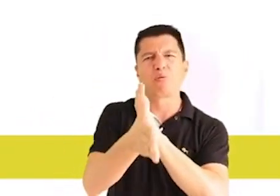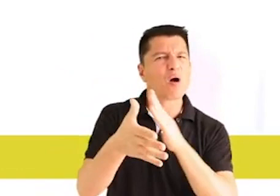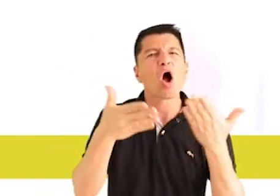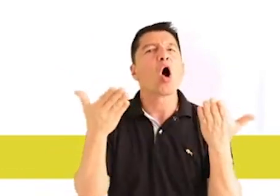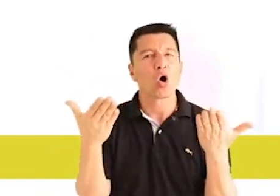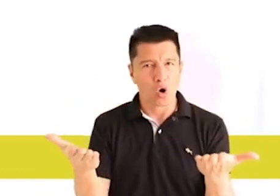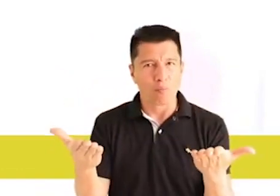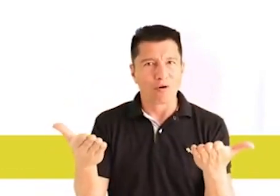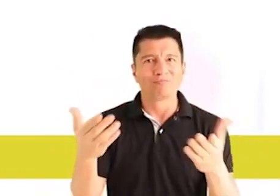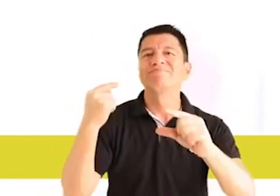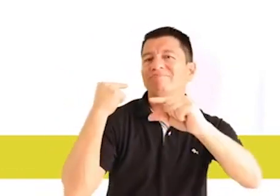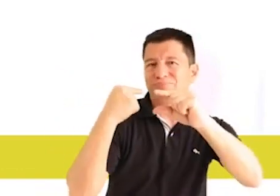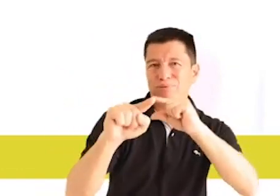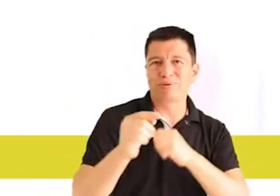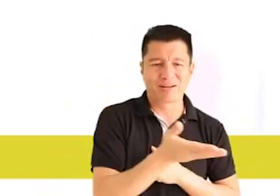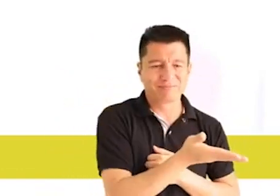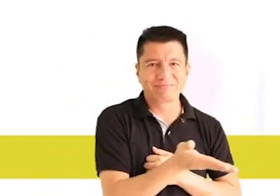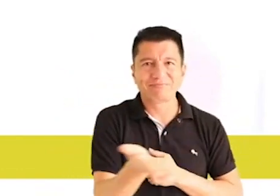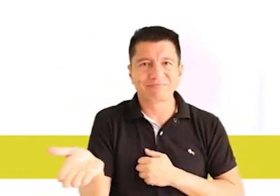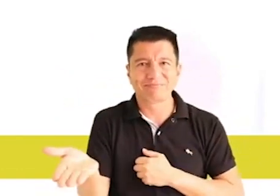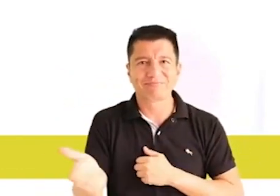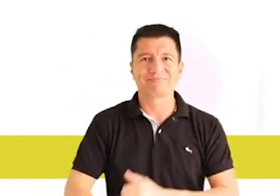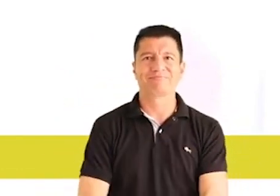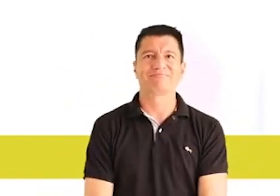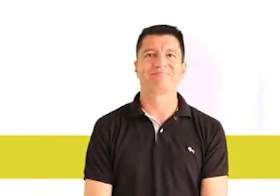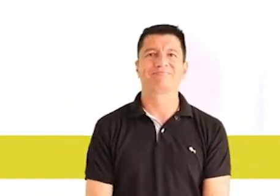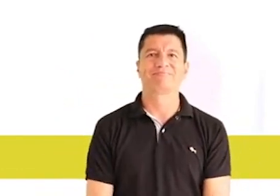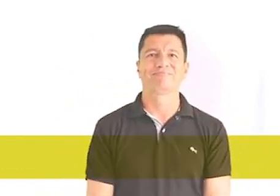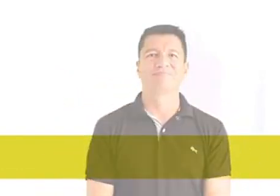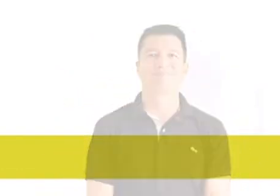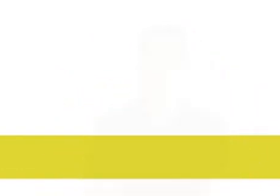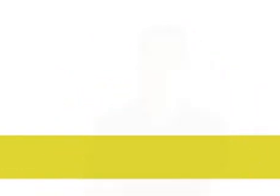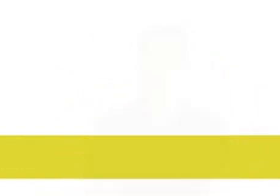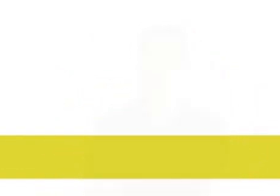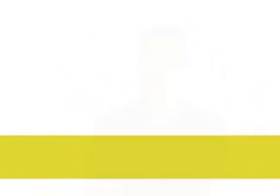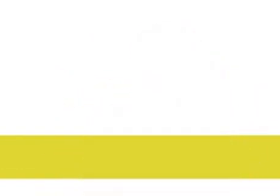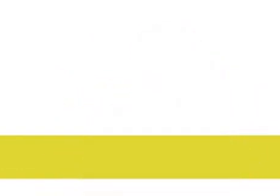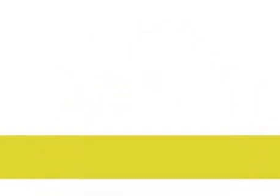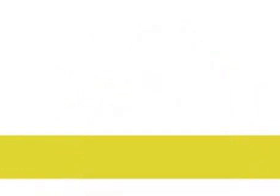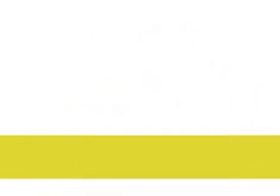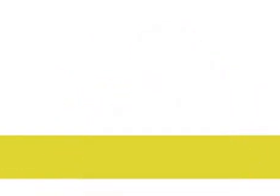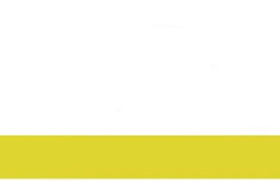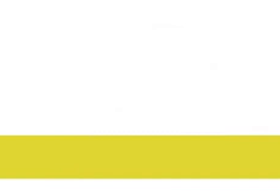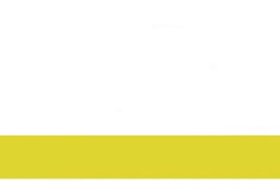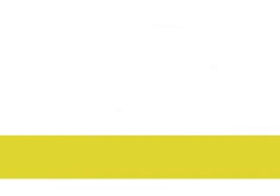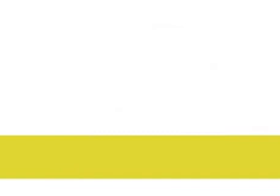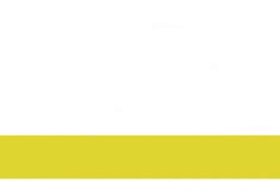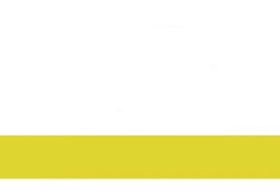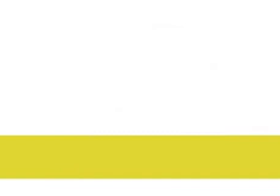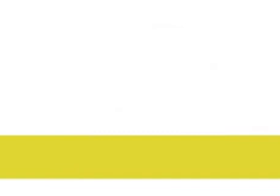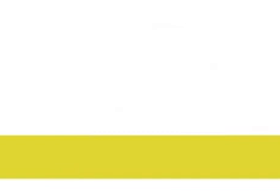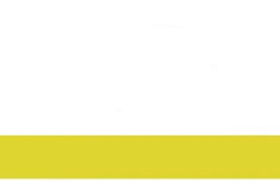mayor información, comunícate en el siguiente canal de atención: correo y Teams,